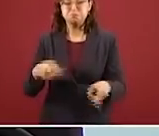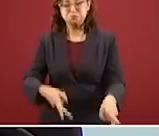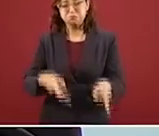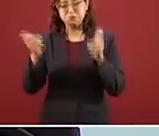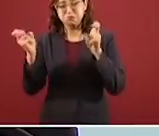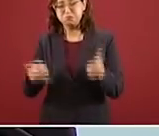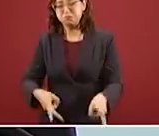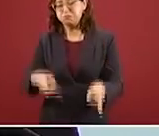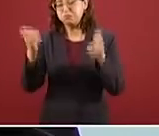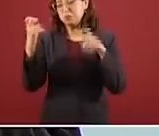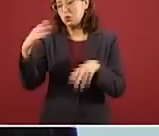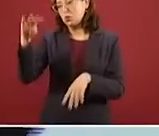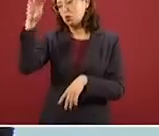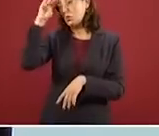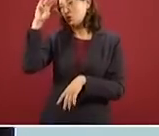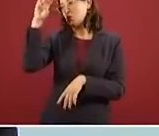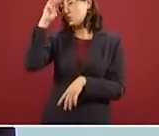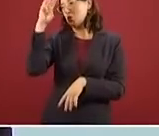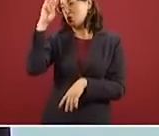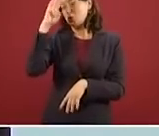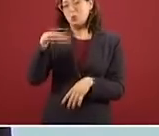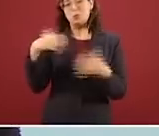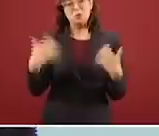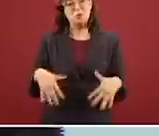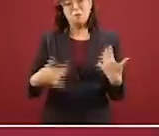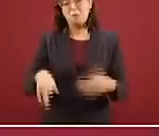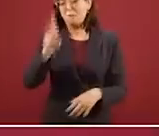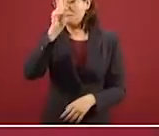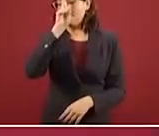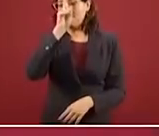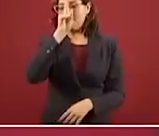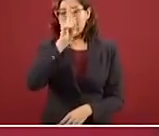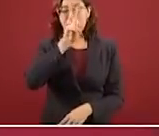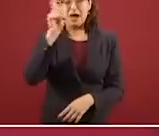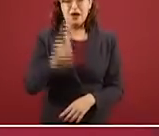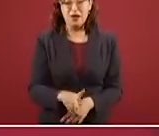como el que se consumó